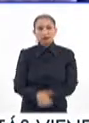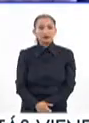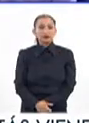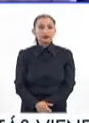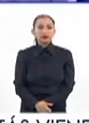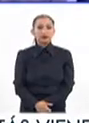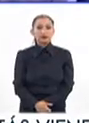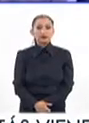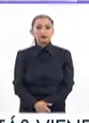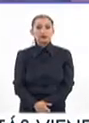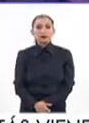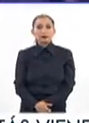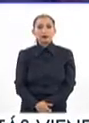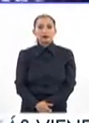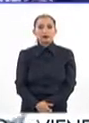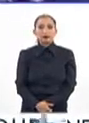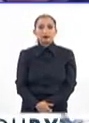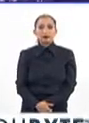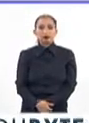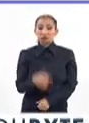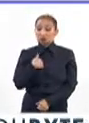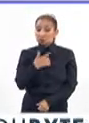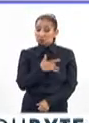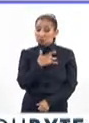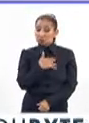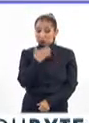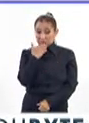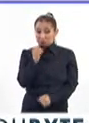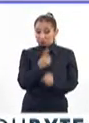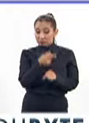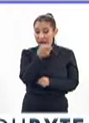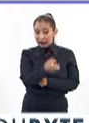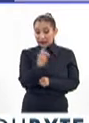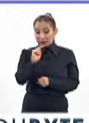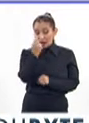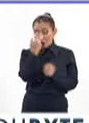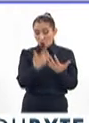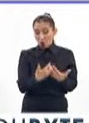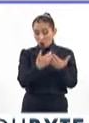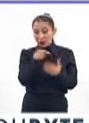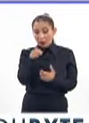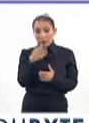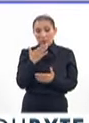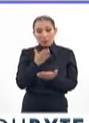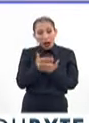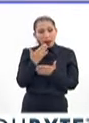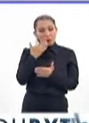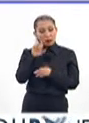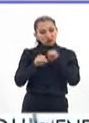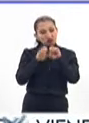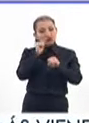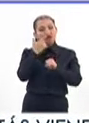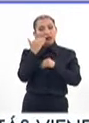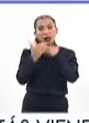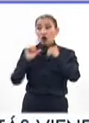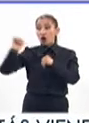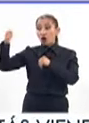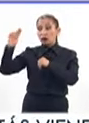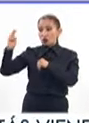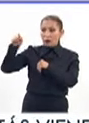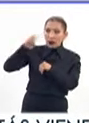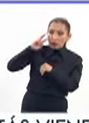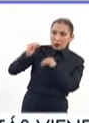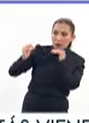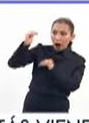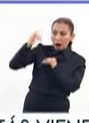superior. Me parece que es una gran oportunidad tecnológica para llegar a alcanzar los avances que llegan a tener algunas